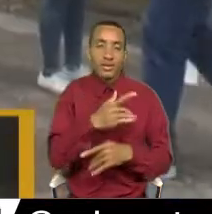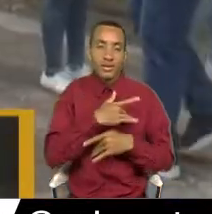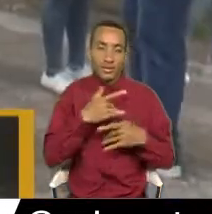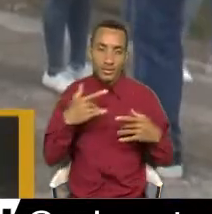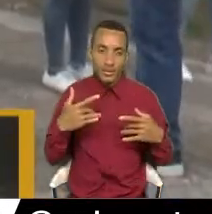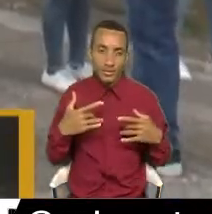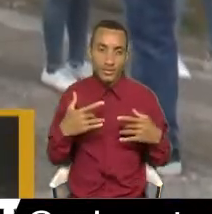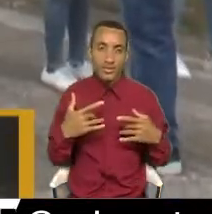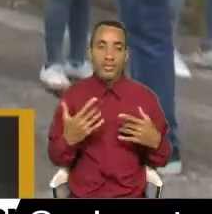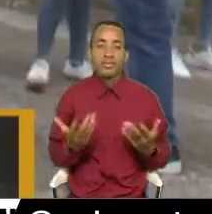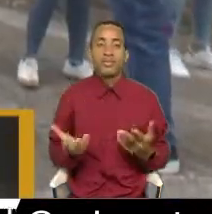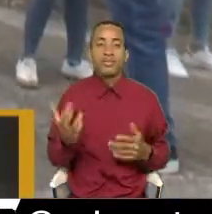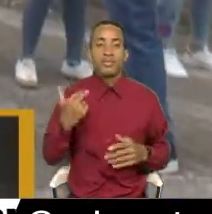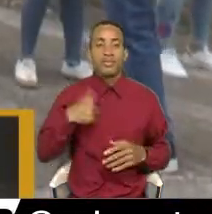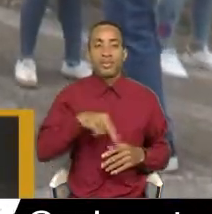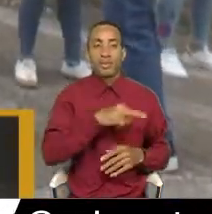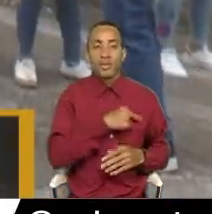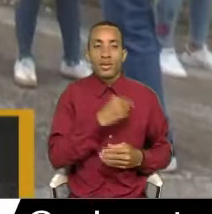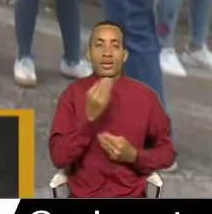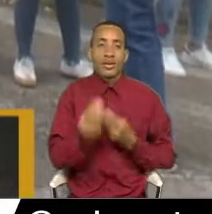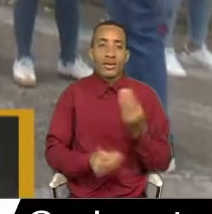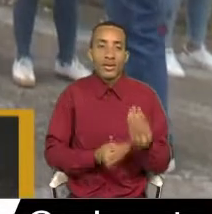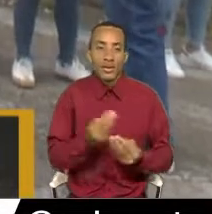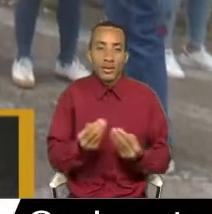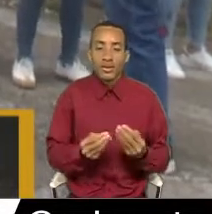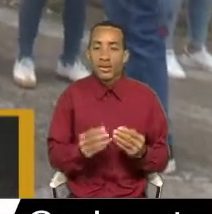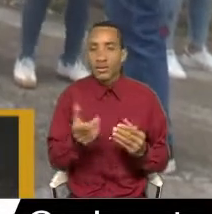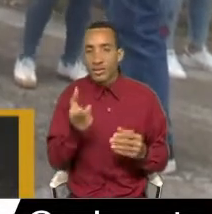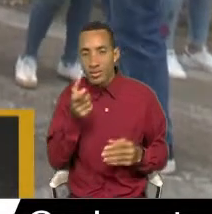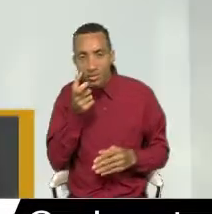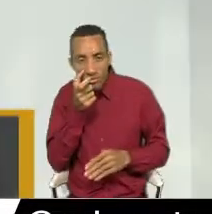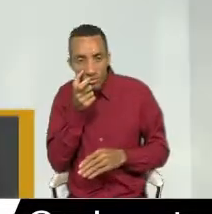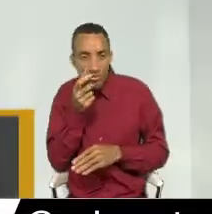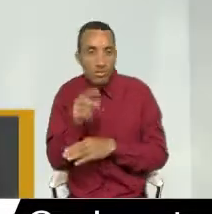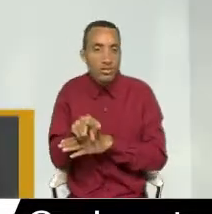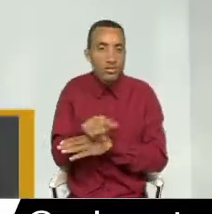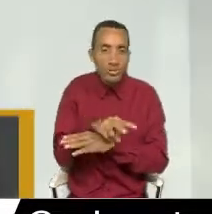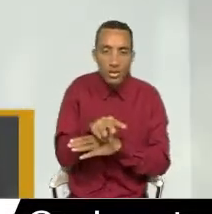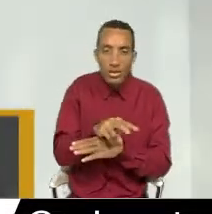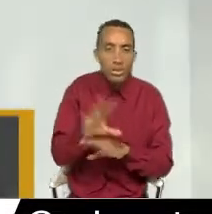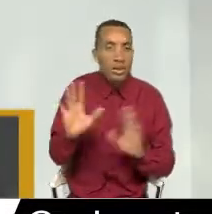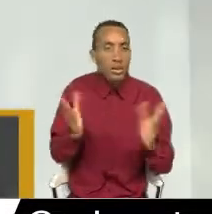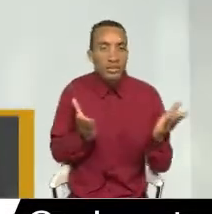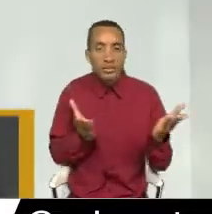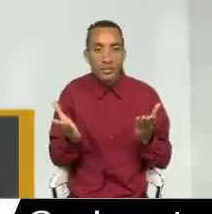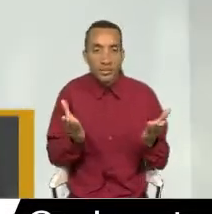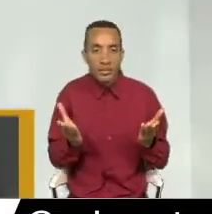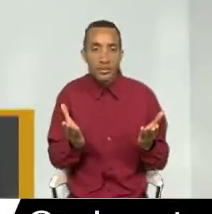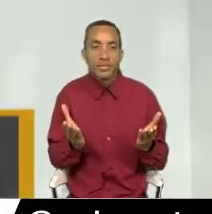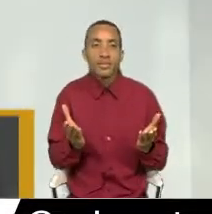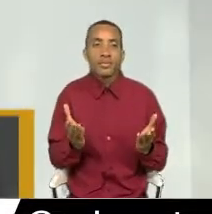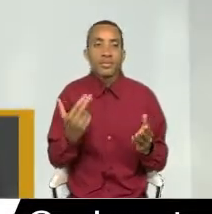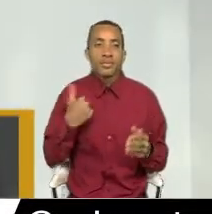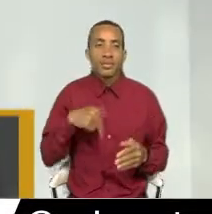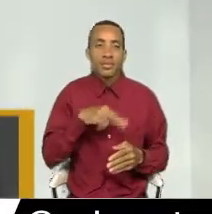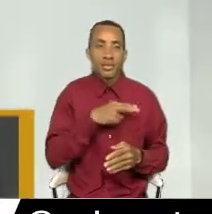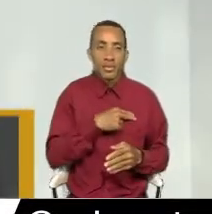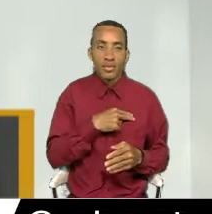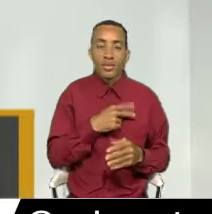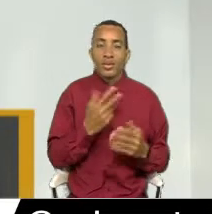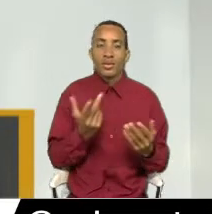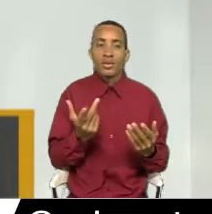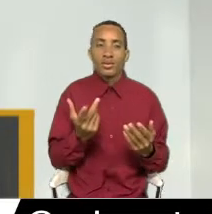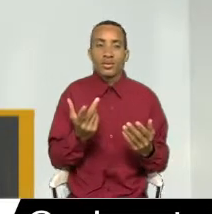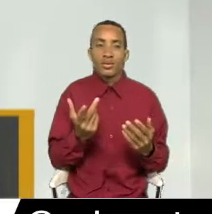pero que nosotros hacemos la parte de ser garantes dentro de lo que es la prestación del servicio. En ese orden de ideas, nosotros nos hemos estado revisando